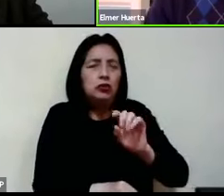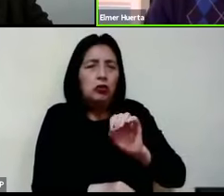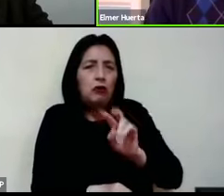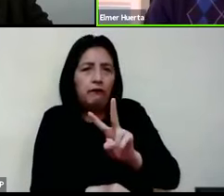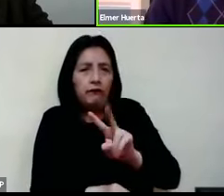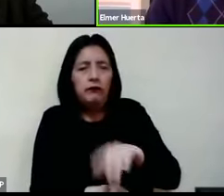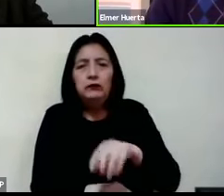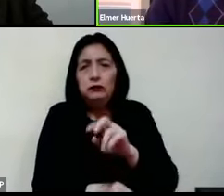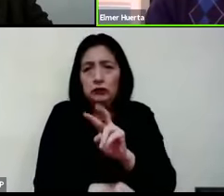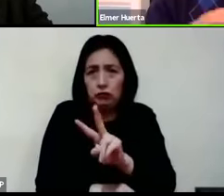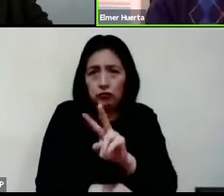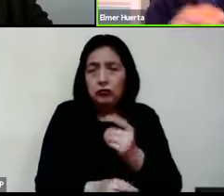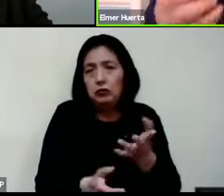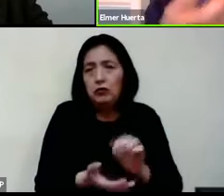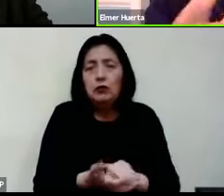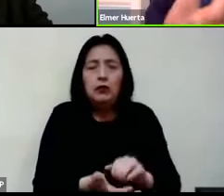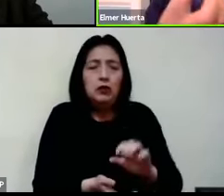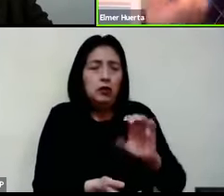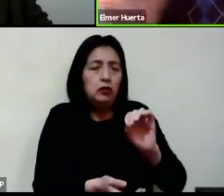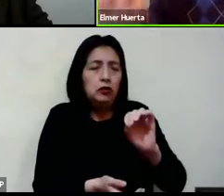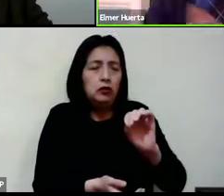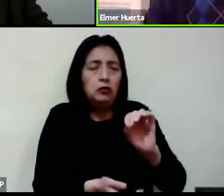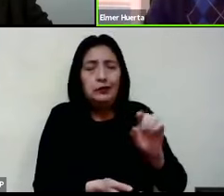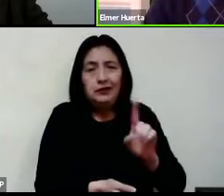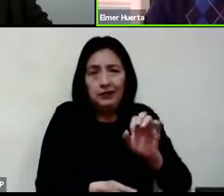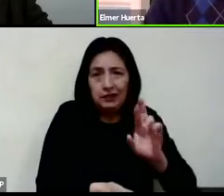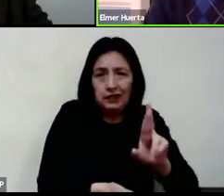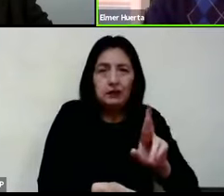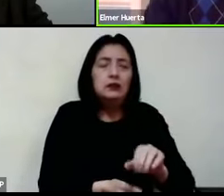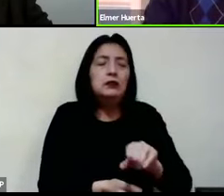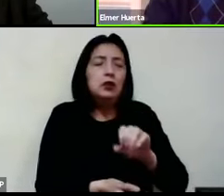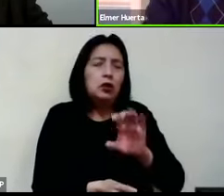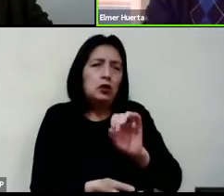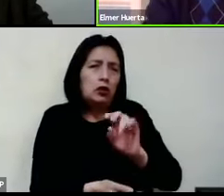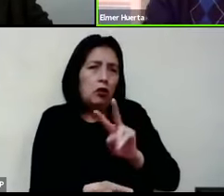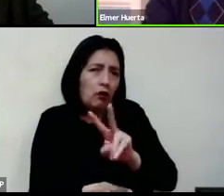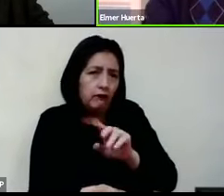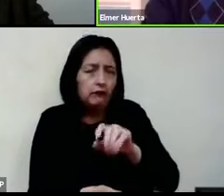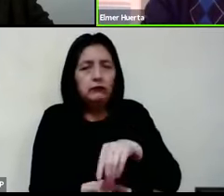SARS-CoV-2, porque el SARS-CoV es el virus que causa la